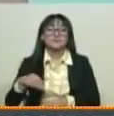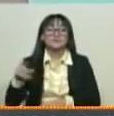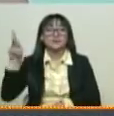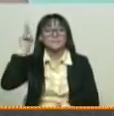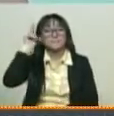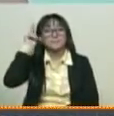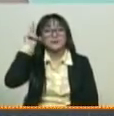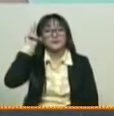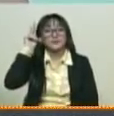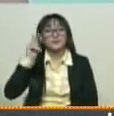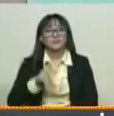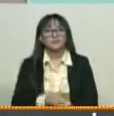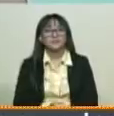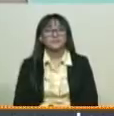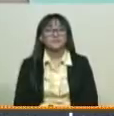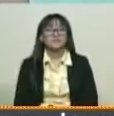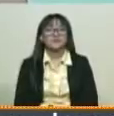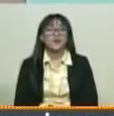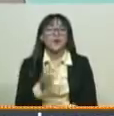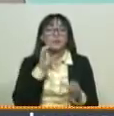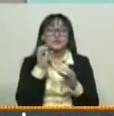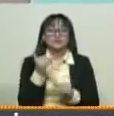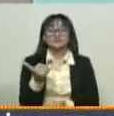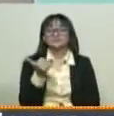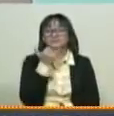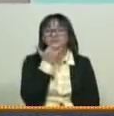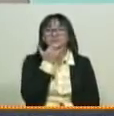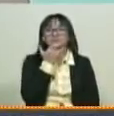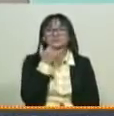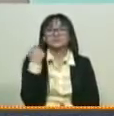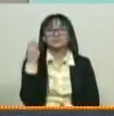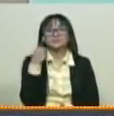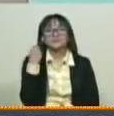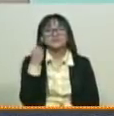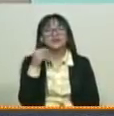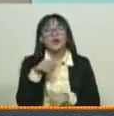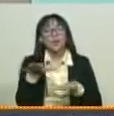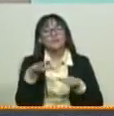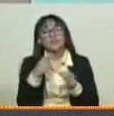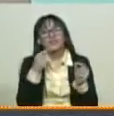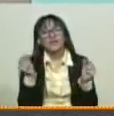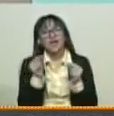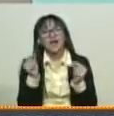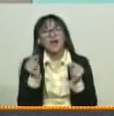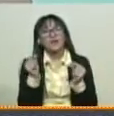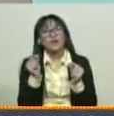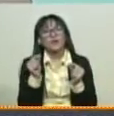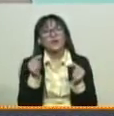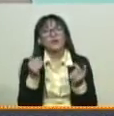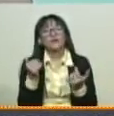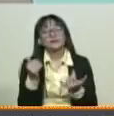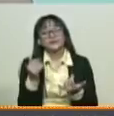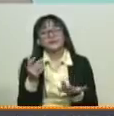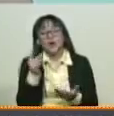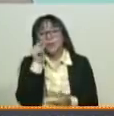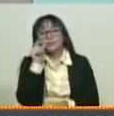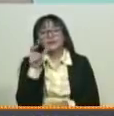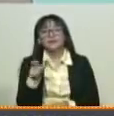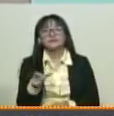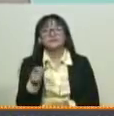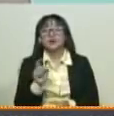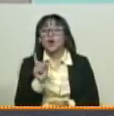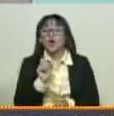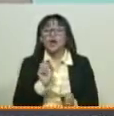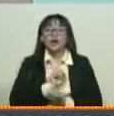Y los medios de comunicación se confundieron y creyeron que era una convocatoria de diálogo. Y tuvo que venir el Badulaque de Florido a